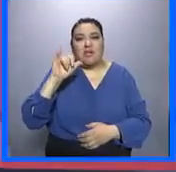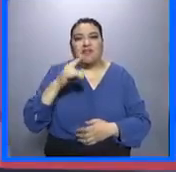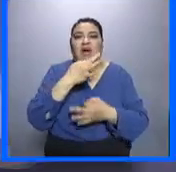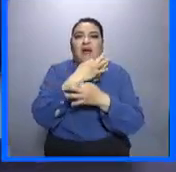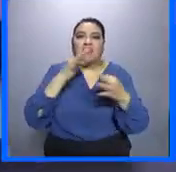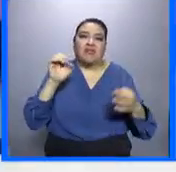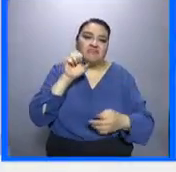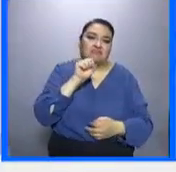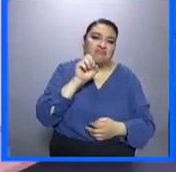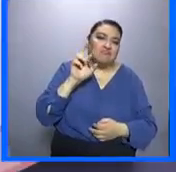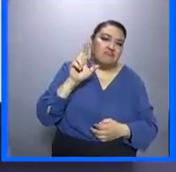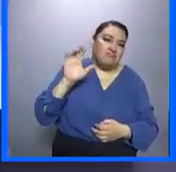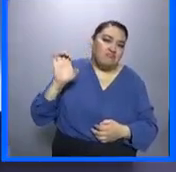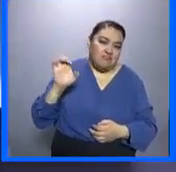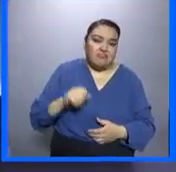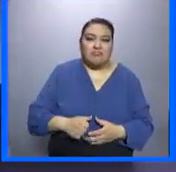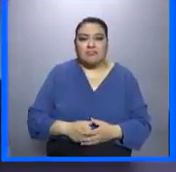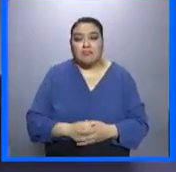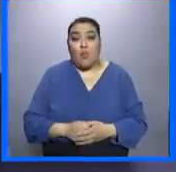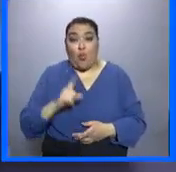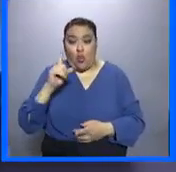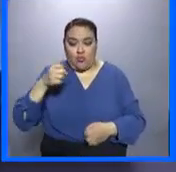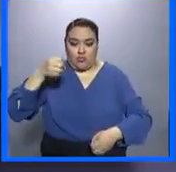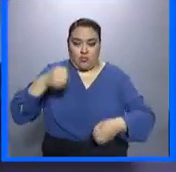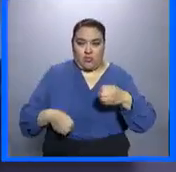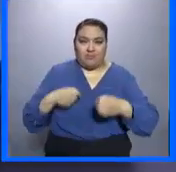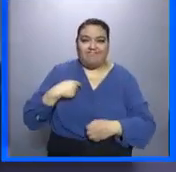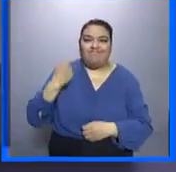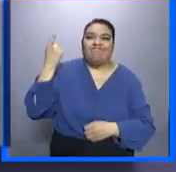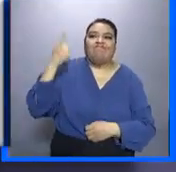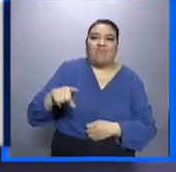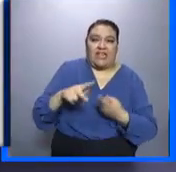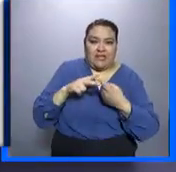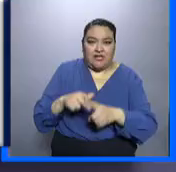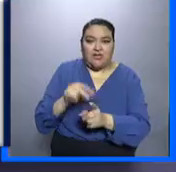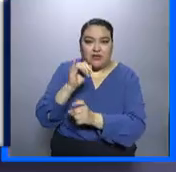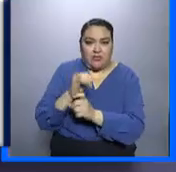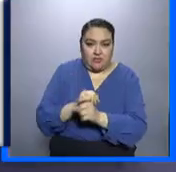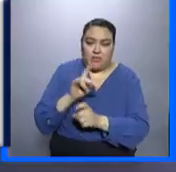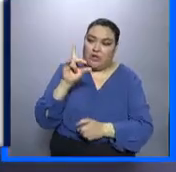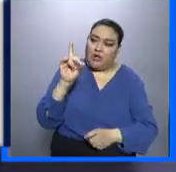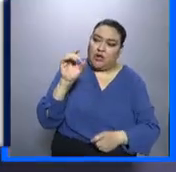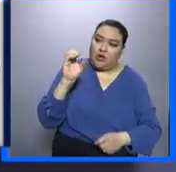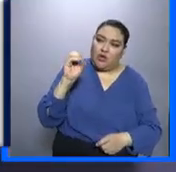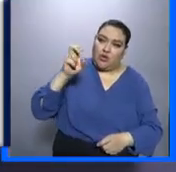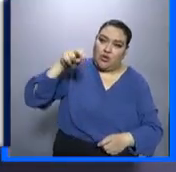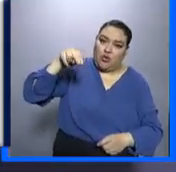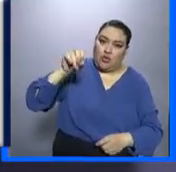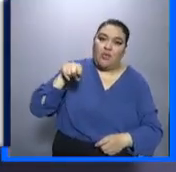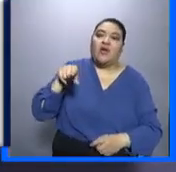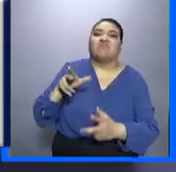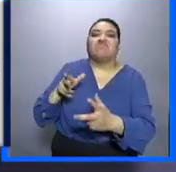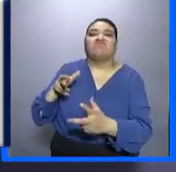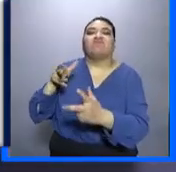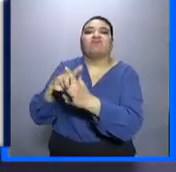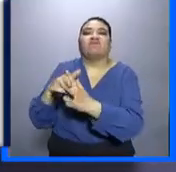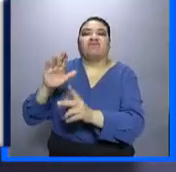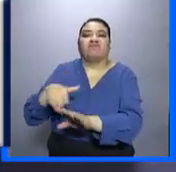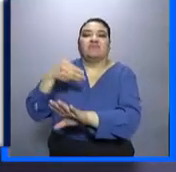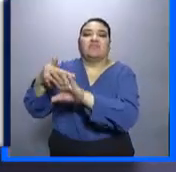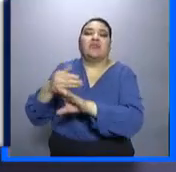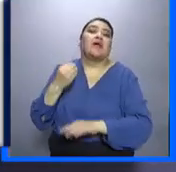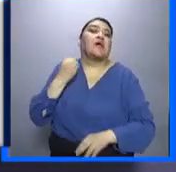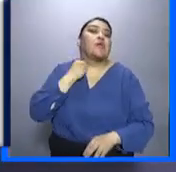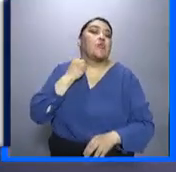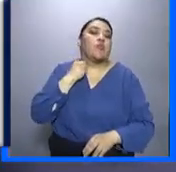mexicana. Un juez de control vinculó a proceso a Donovan N. por el delito de homicidio calificado en contra del